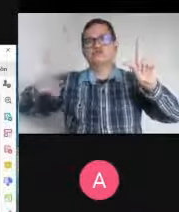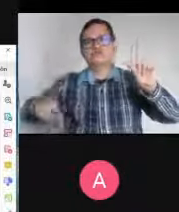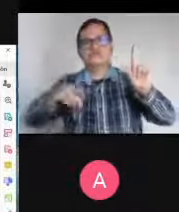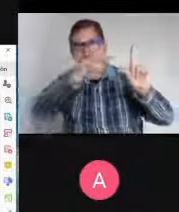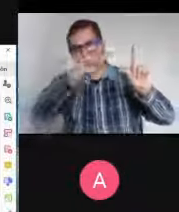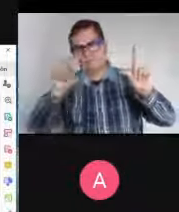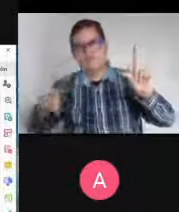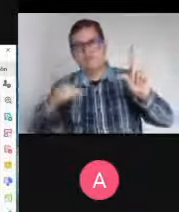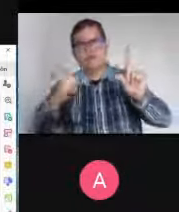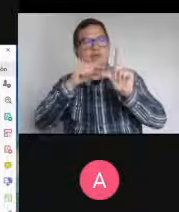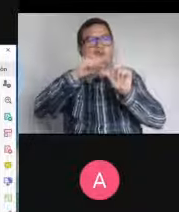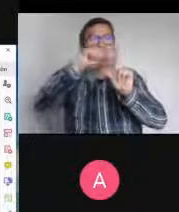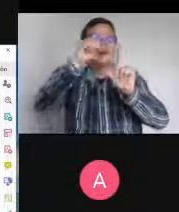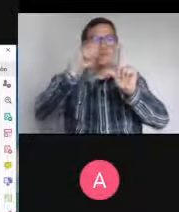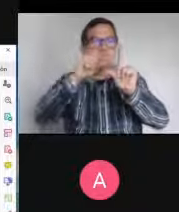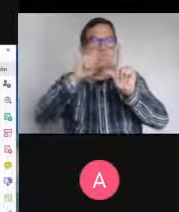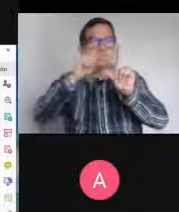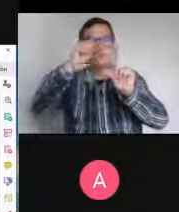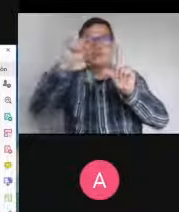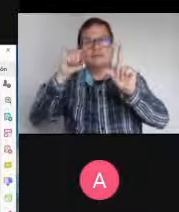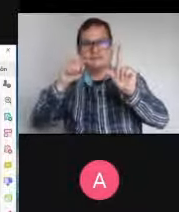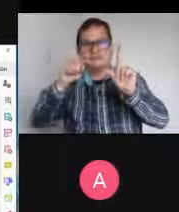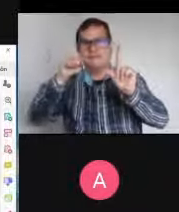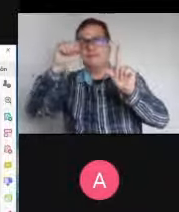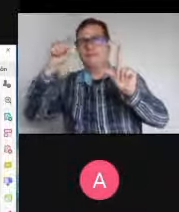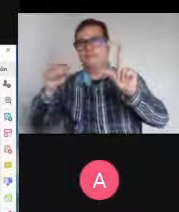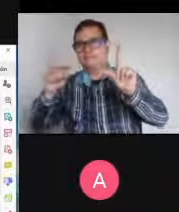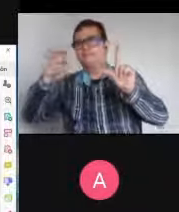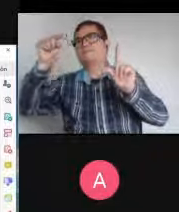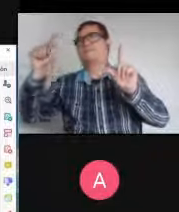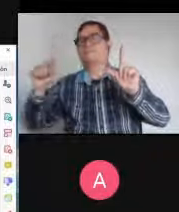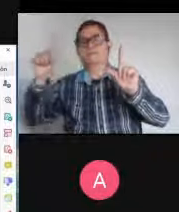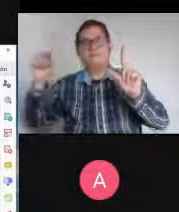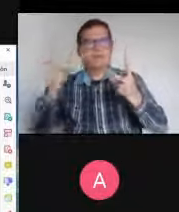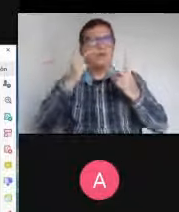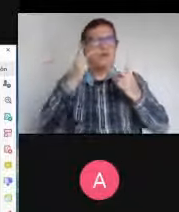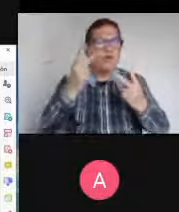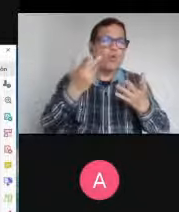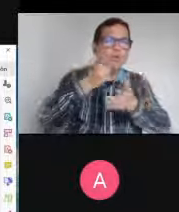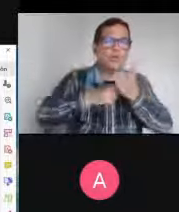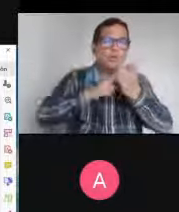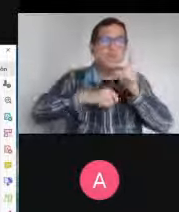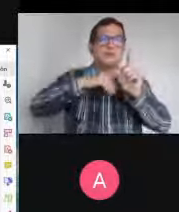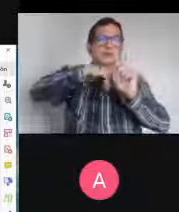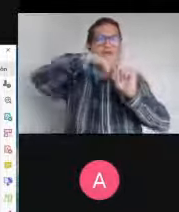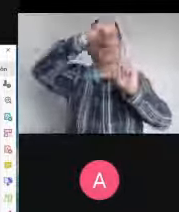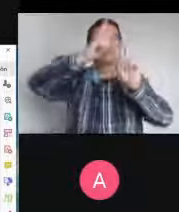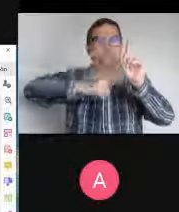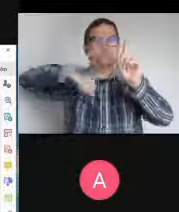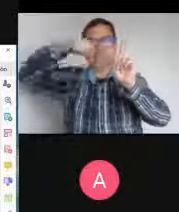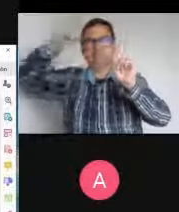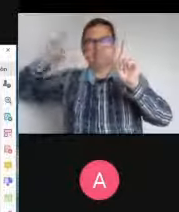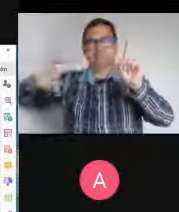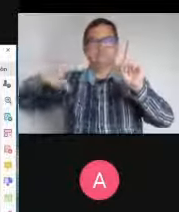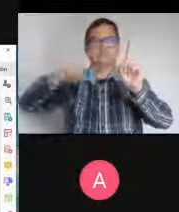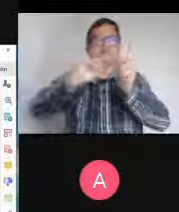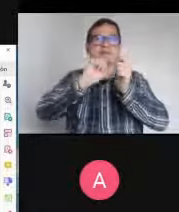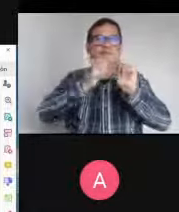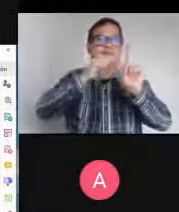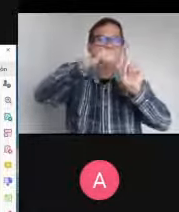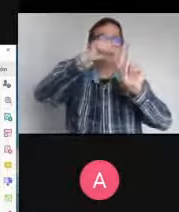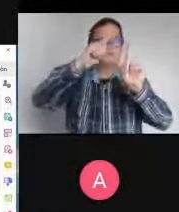Entonces, esa es la idea de la primera práctica, ver la parte de rectificación de nuestro circuito.